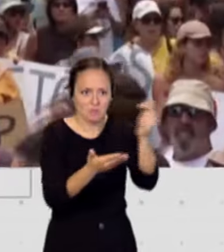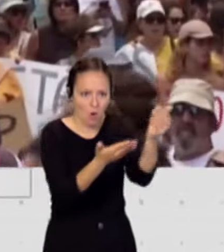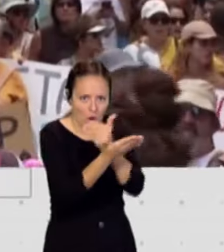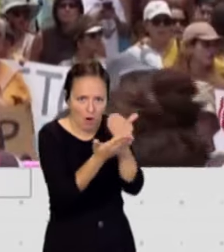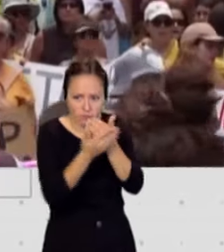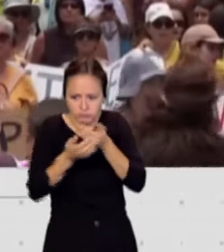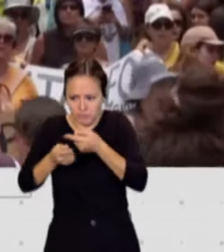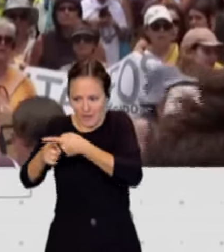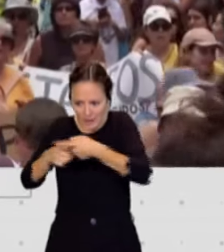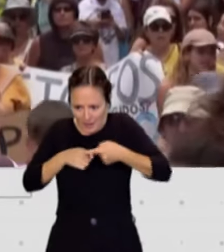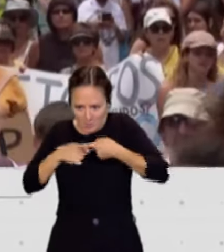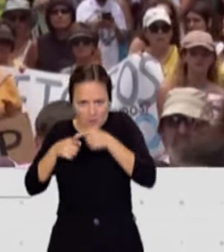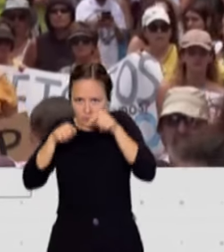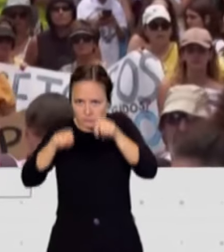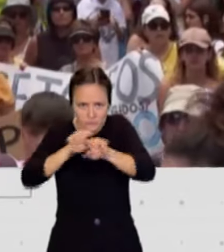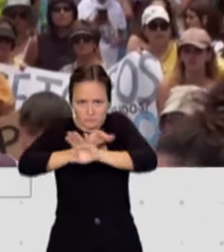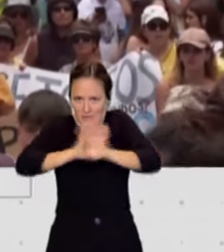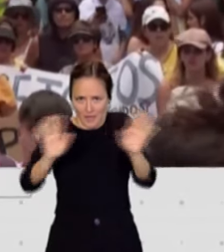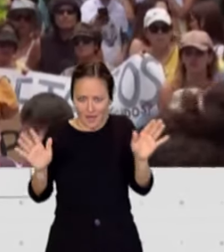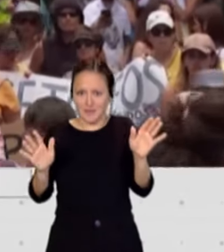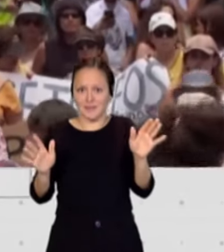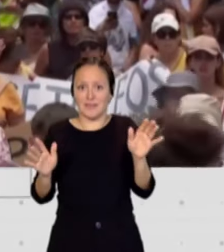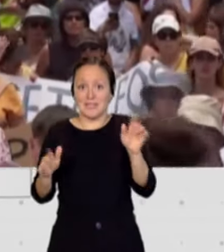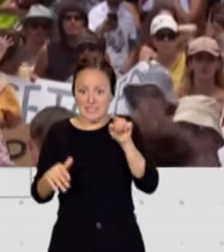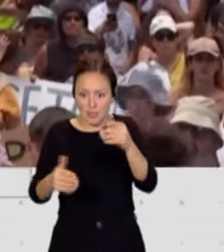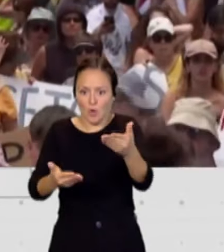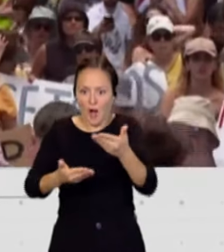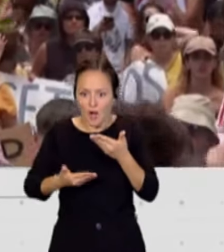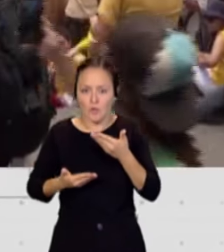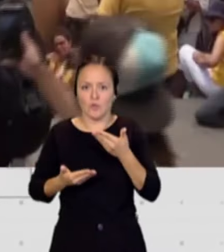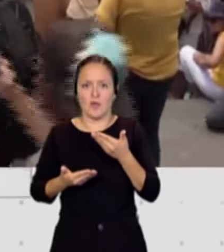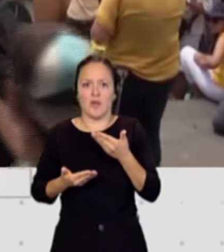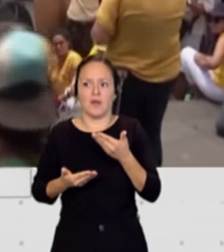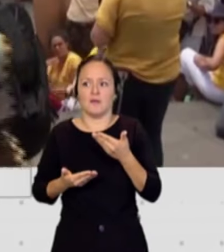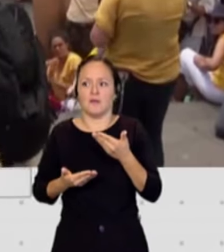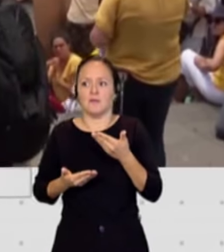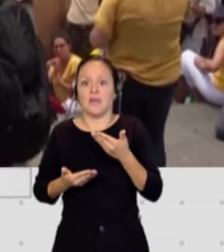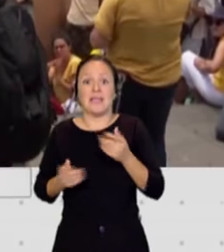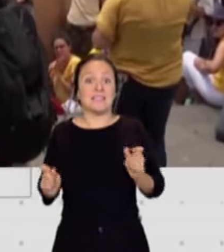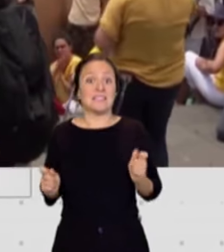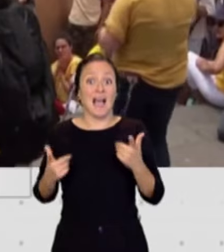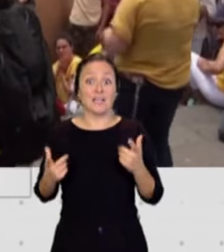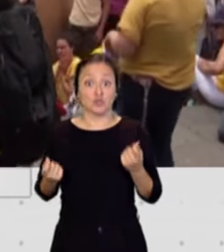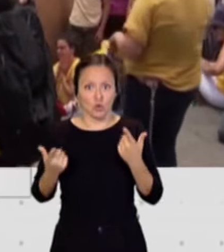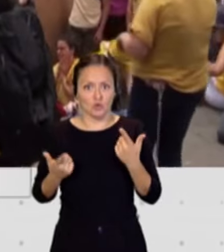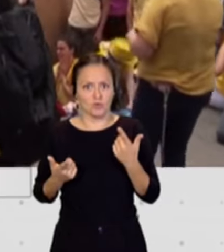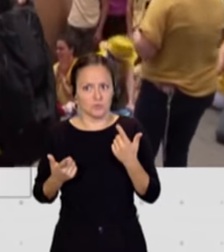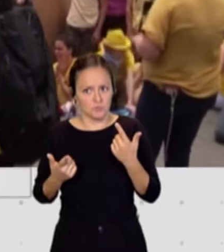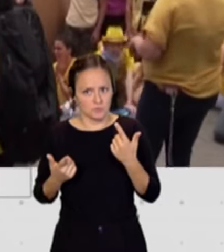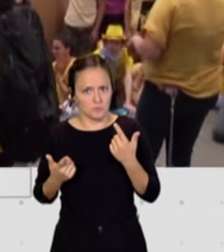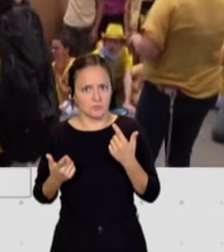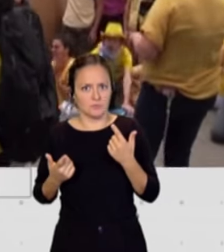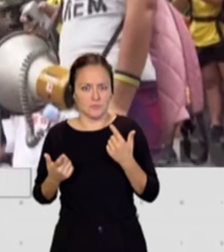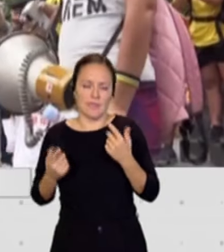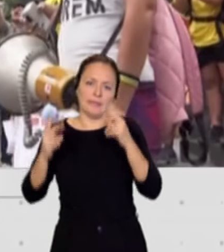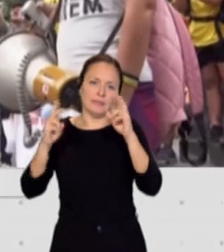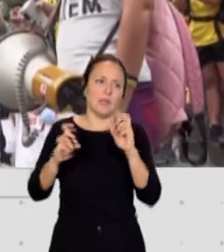Y eso servirá para eh mantener y para costear los gastos derivados que los hay del